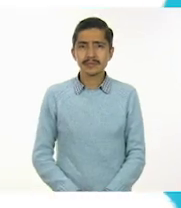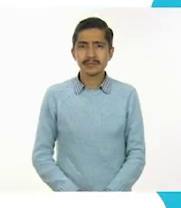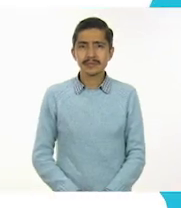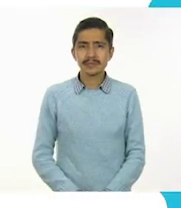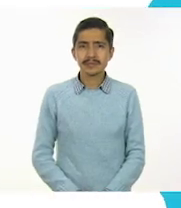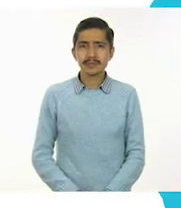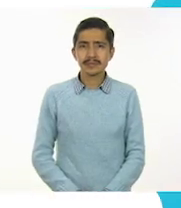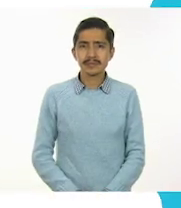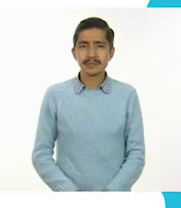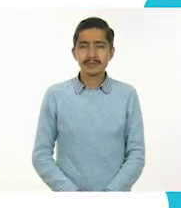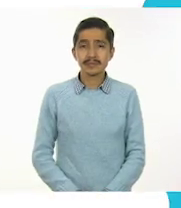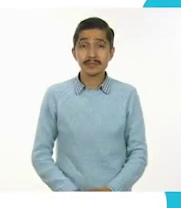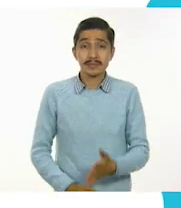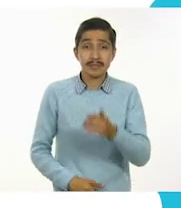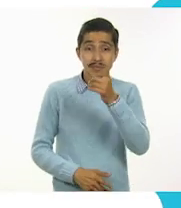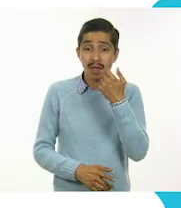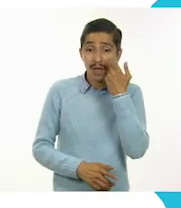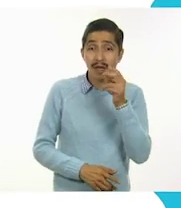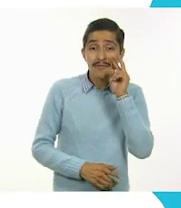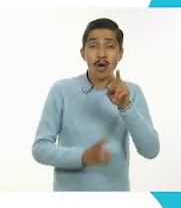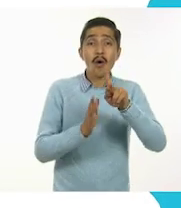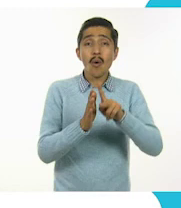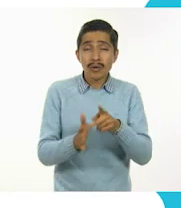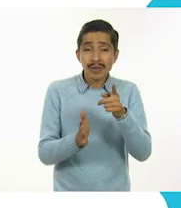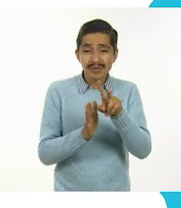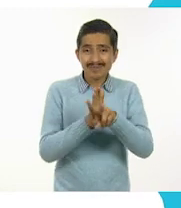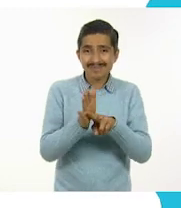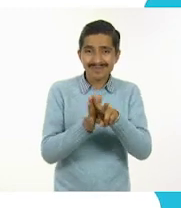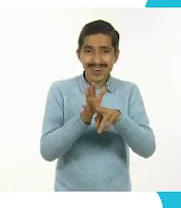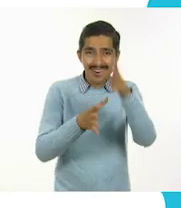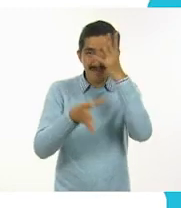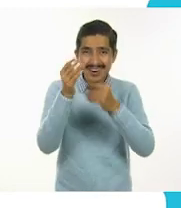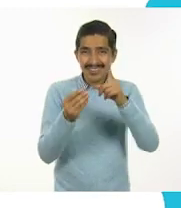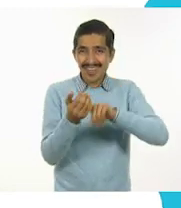Si quieres volver a ver los programas de Aprende en Casa, los puedes encontrar